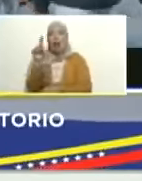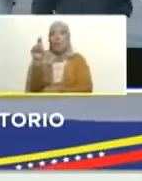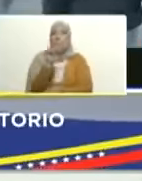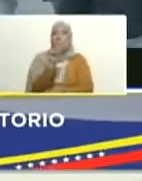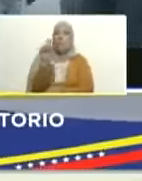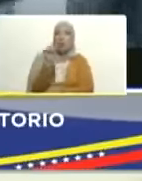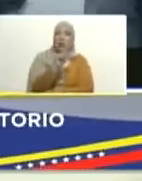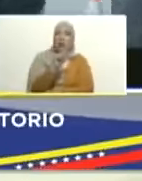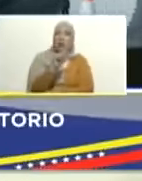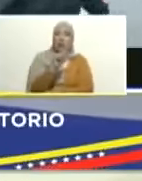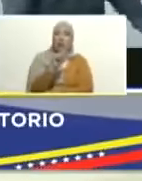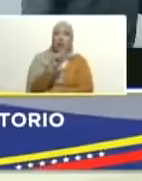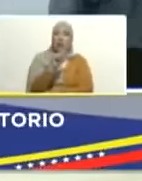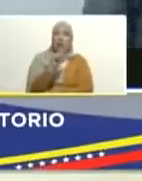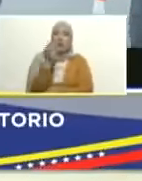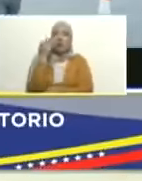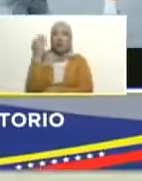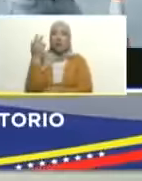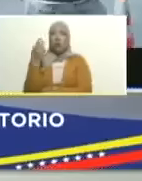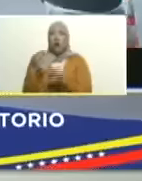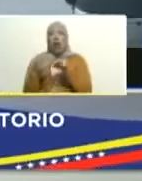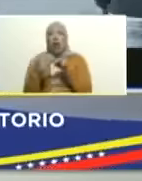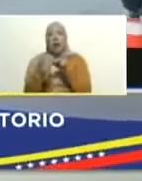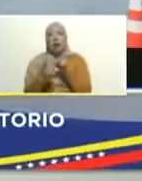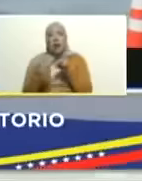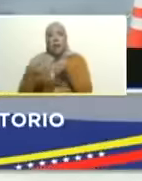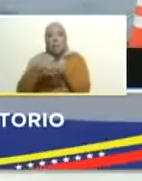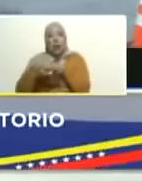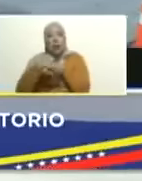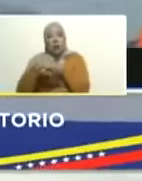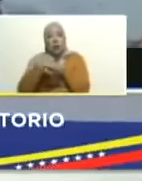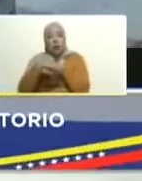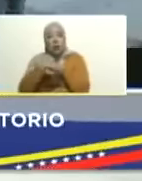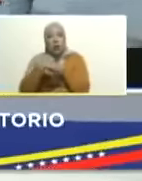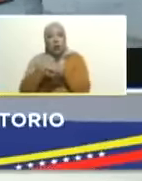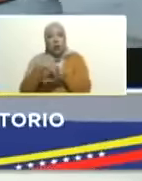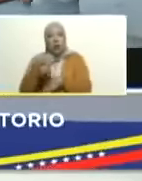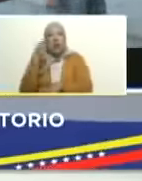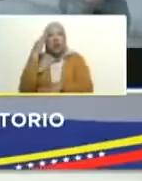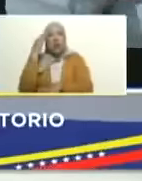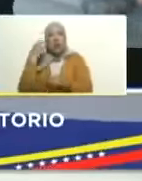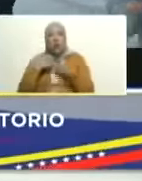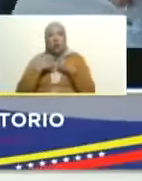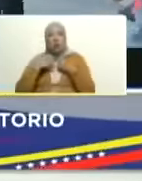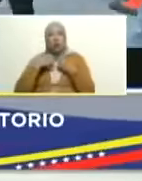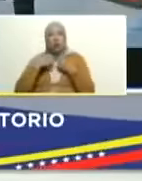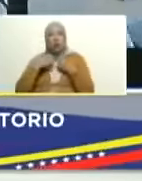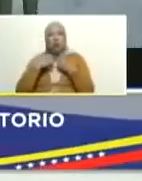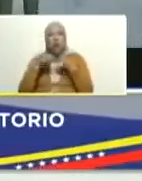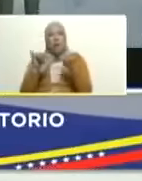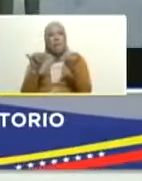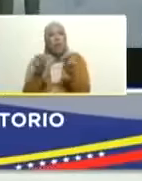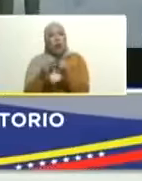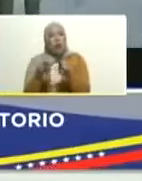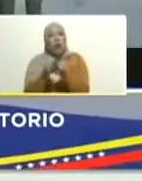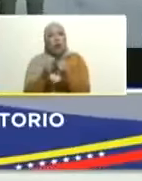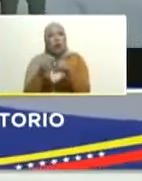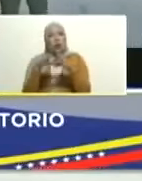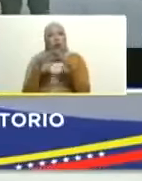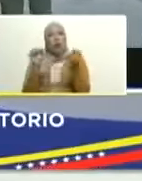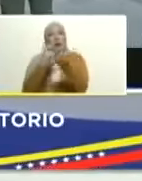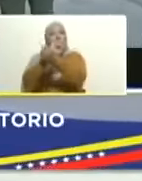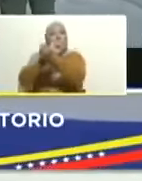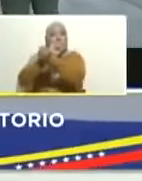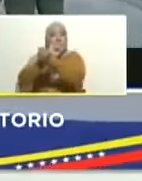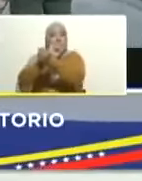4 meses. Ustedes le ven los zapatos. Ustedes saben por qué la ropa y los zapatos son los mismos, porque todos estaban